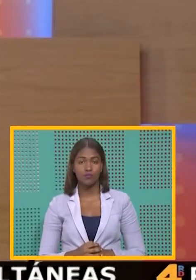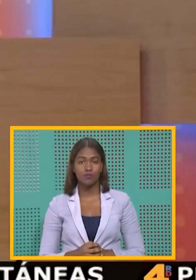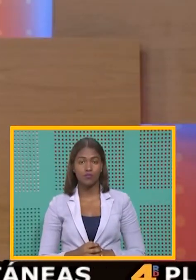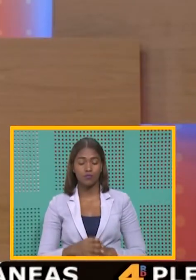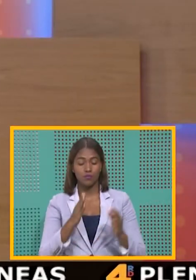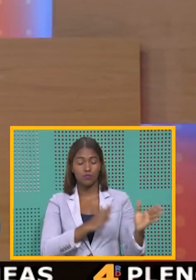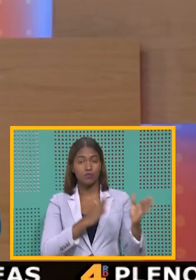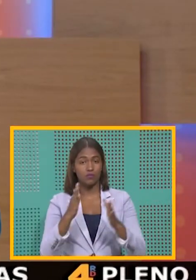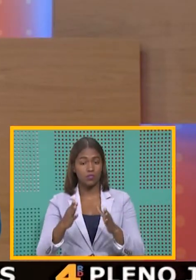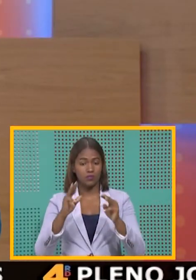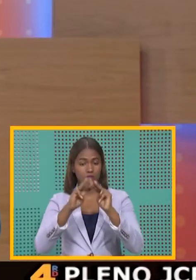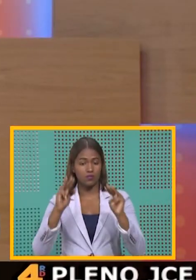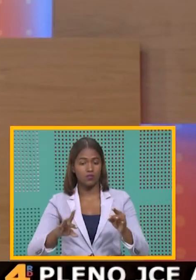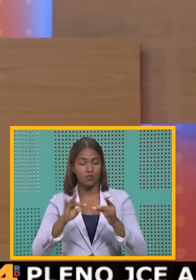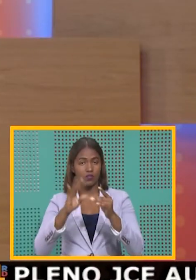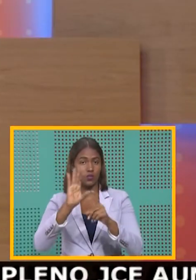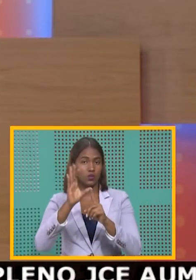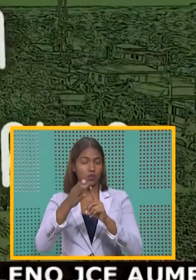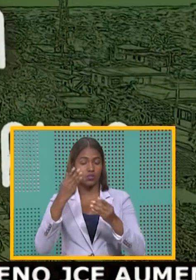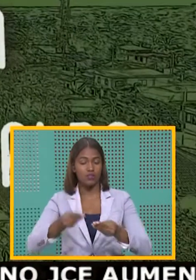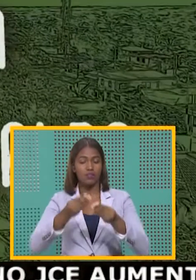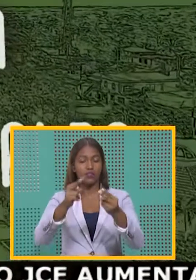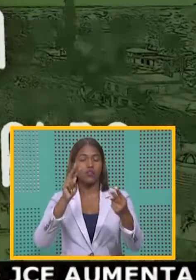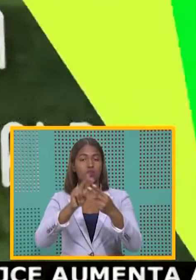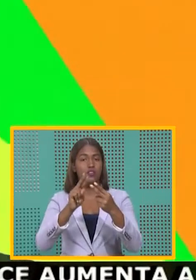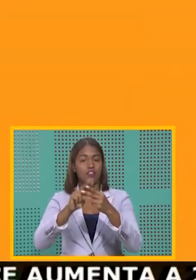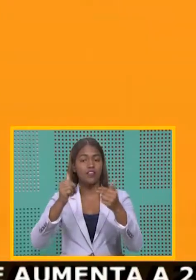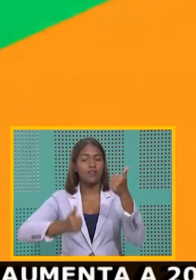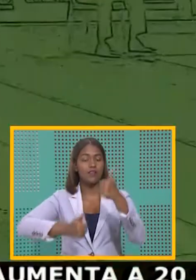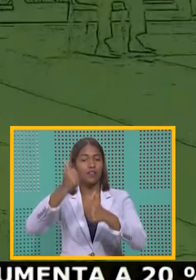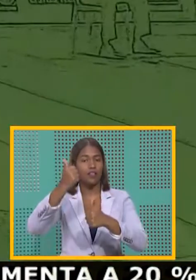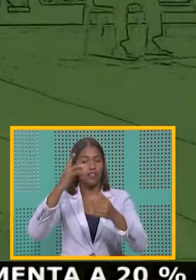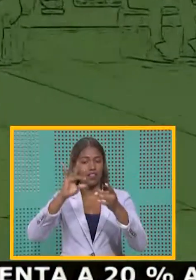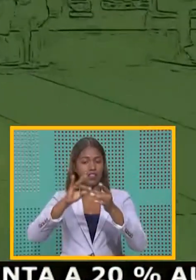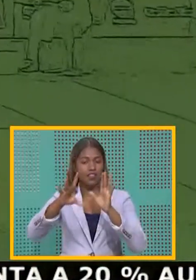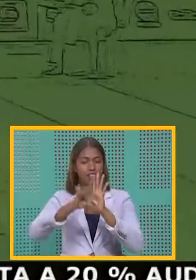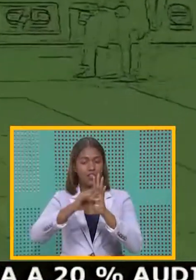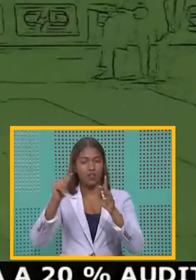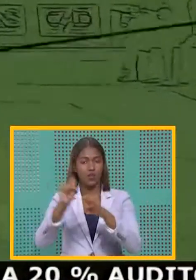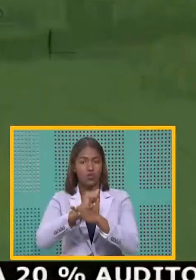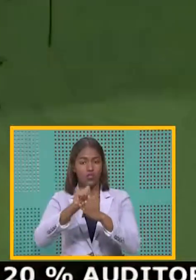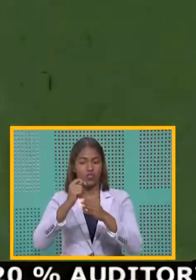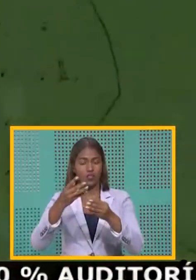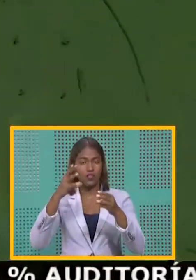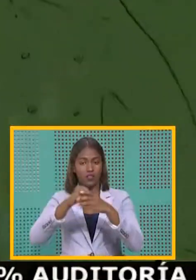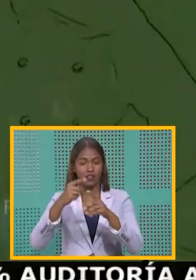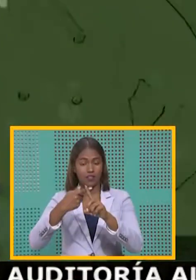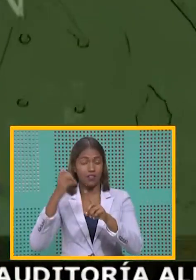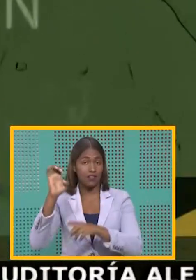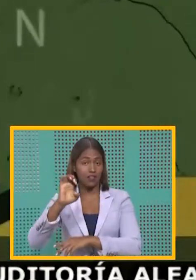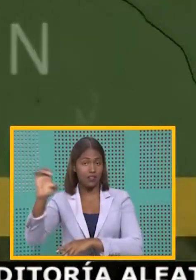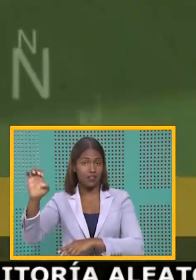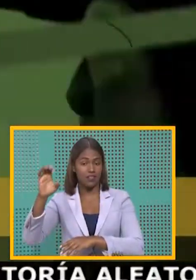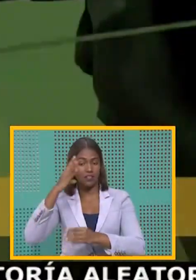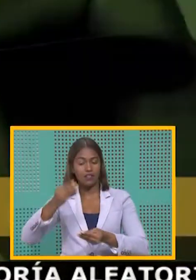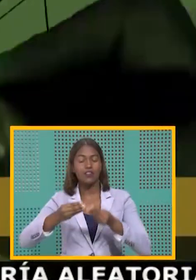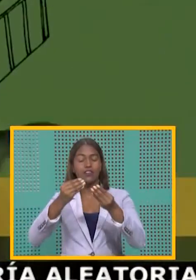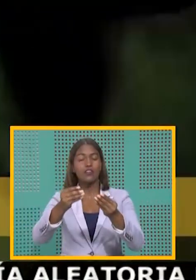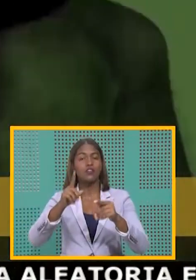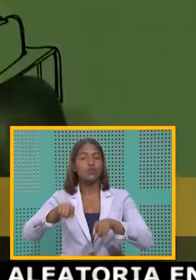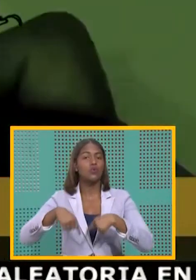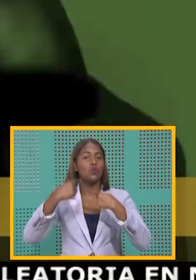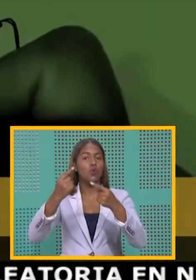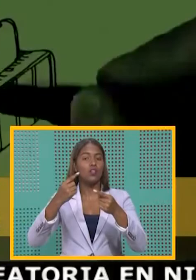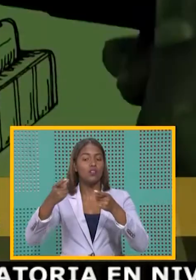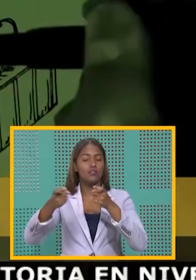En otro orden, el Ministerio de Cultura dio a conocer los ganadores del concurso de talleres literarios del Este, que serán entregados durante